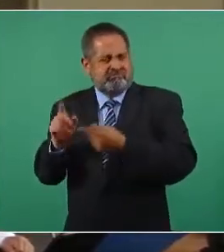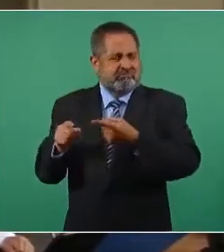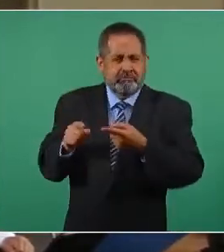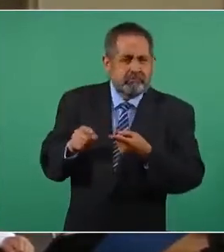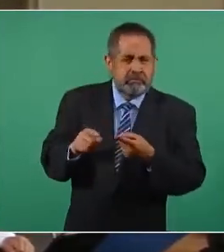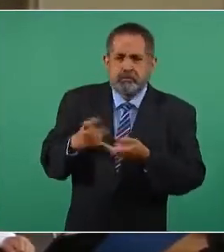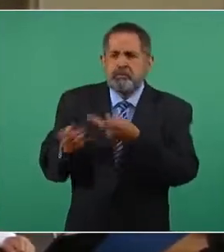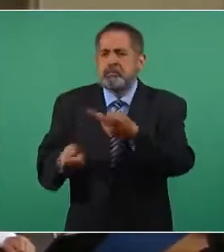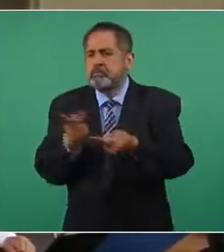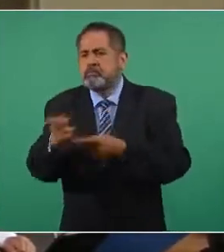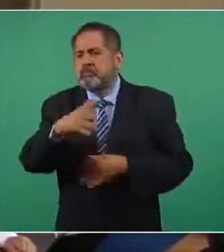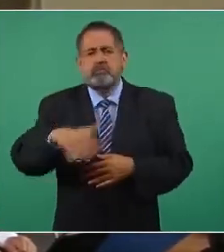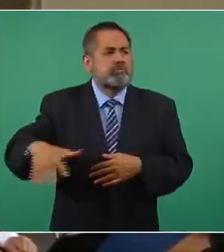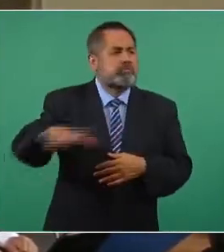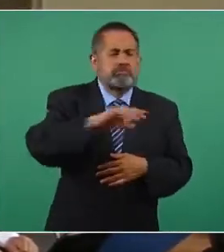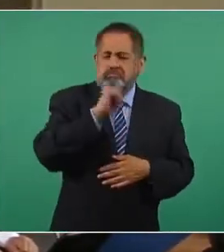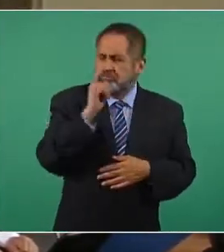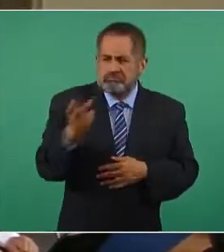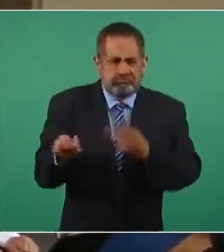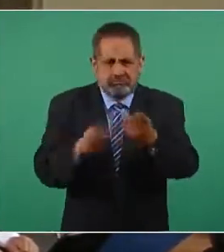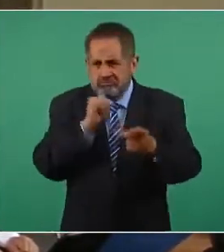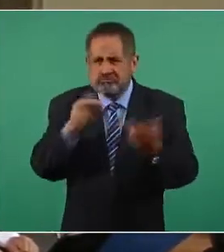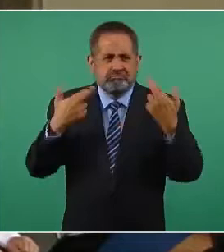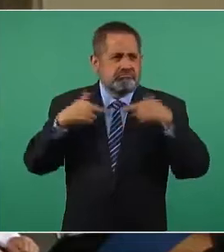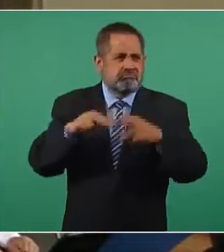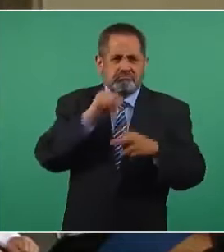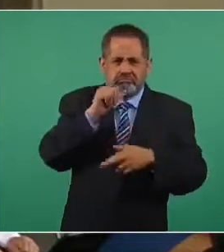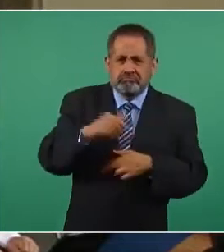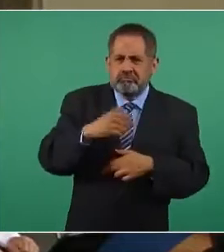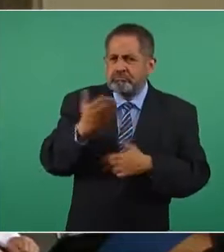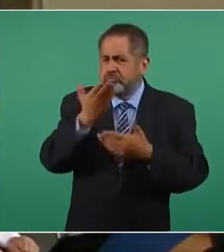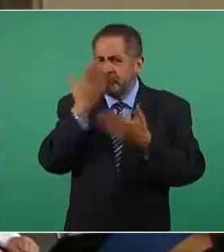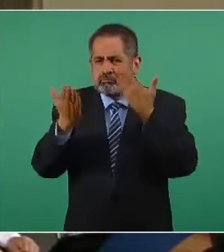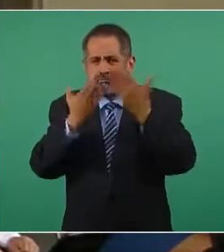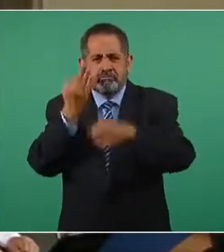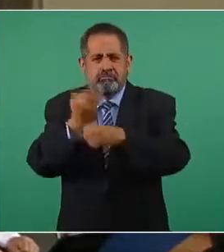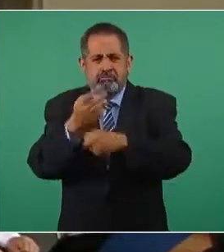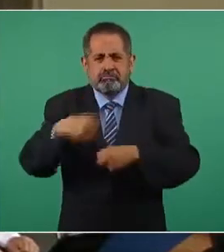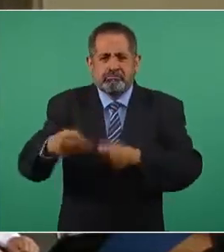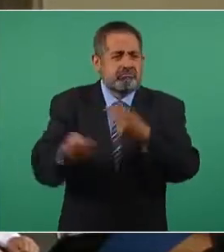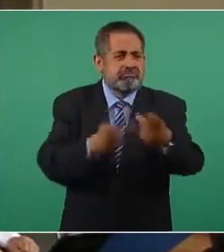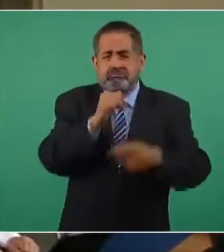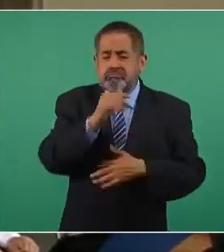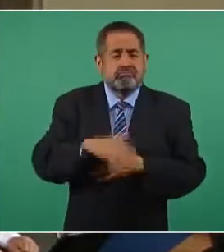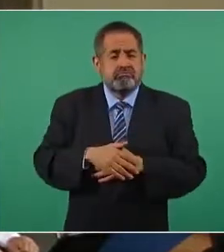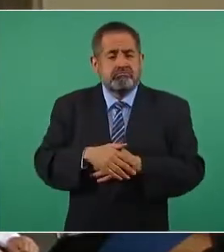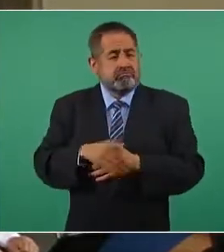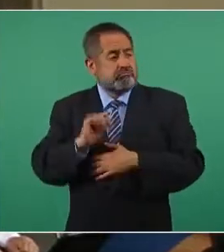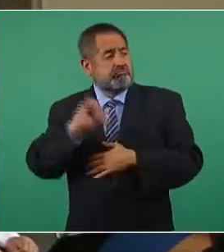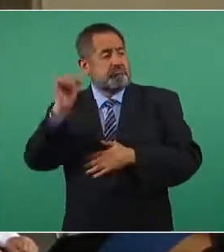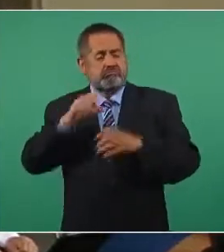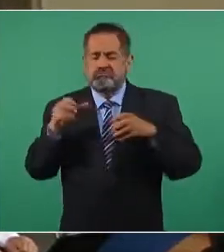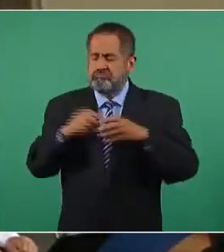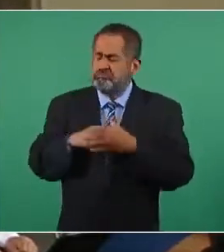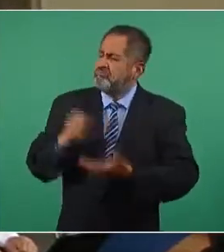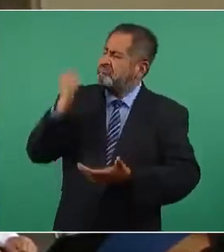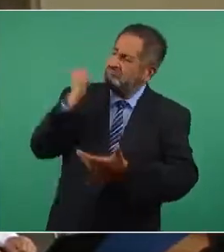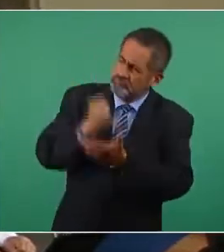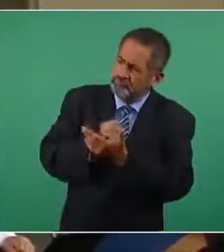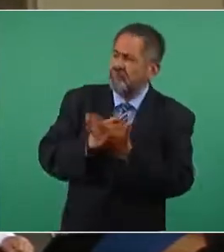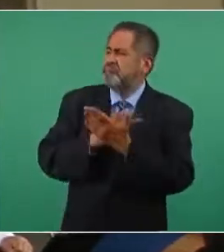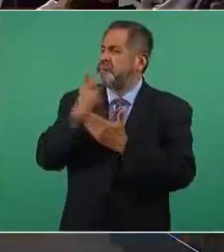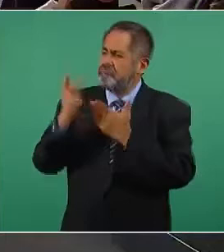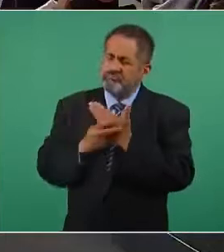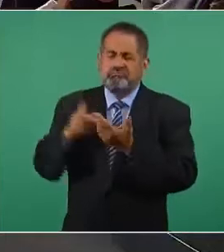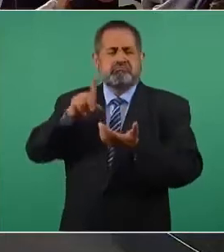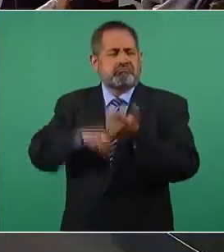se consultó a la comunidad académica, no se consultó a la comunidad estudiantil, simplemente pues los altos funcionarios, que parece que